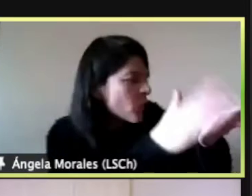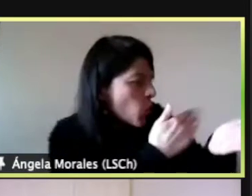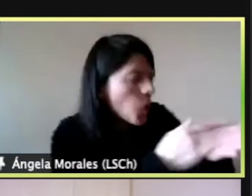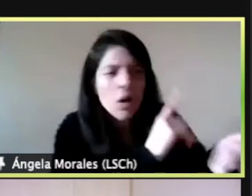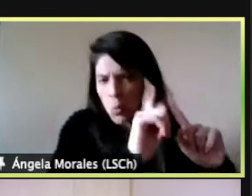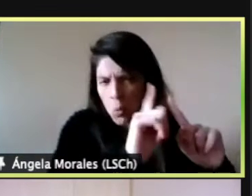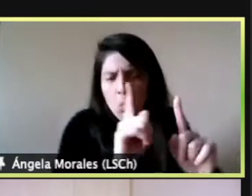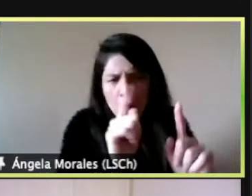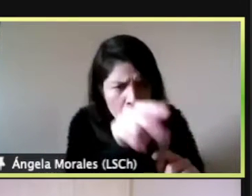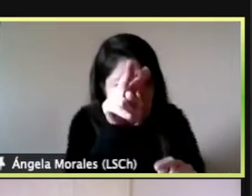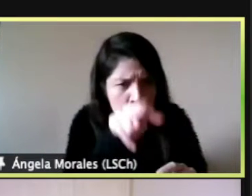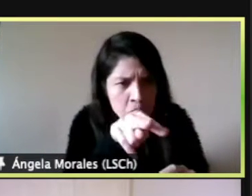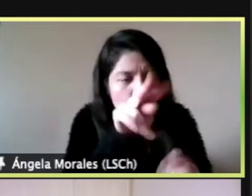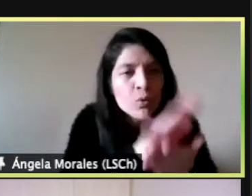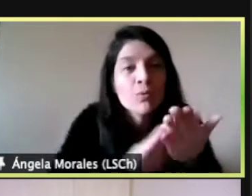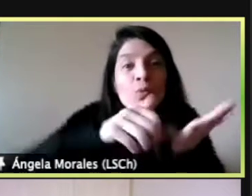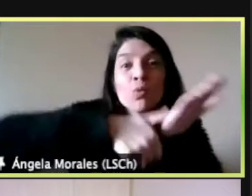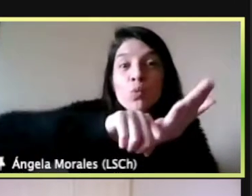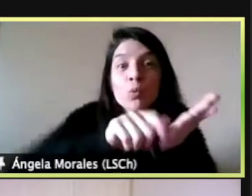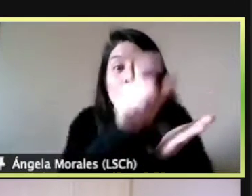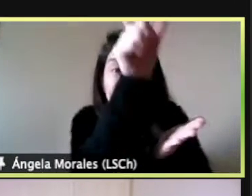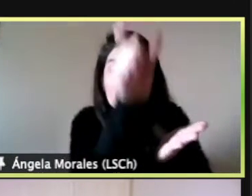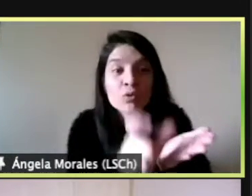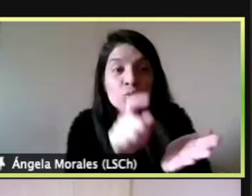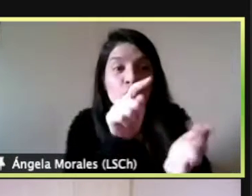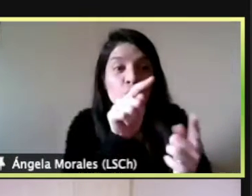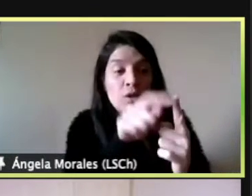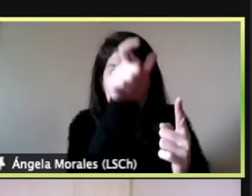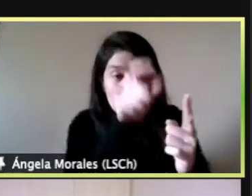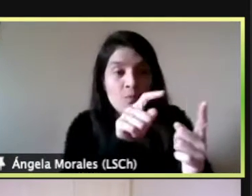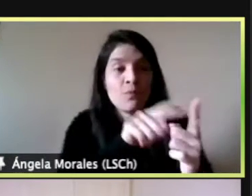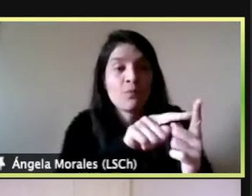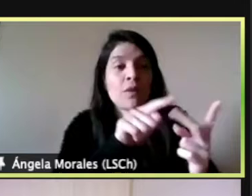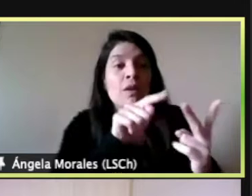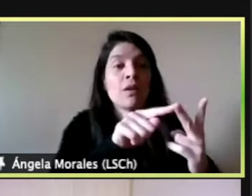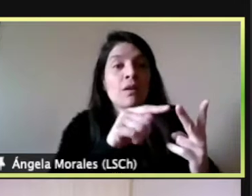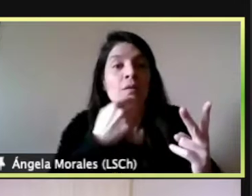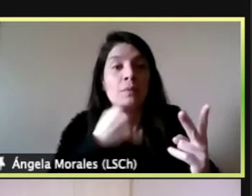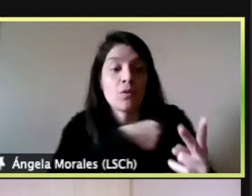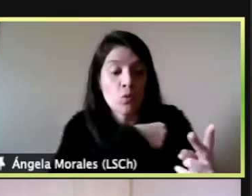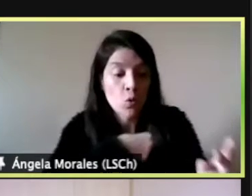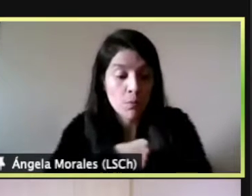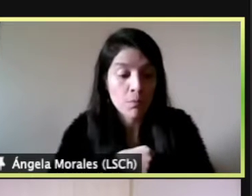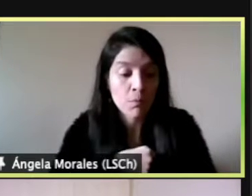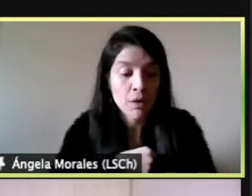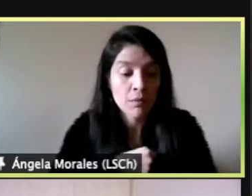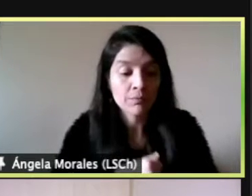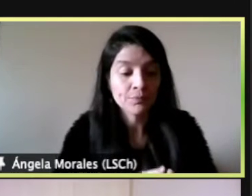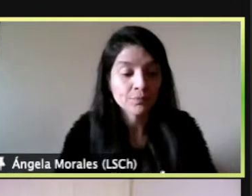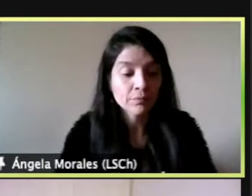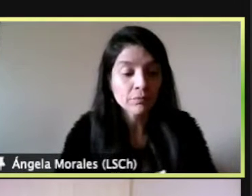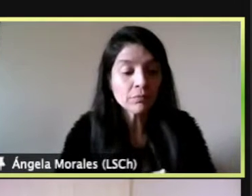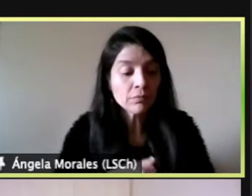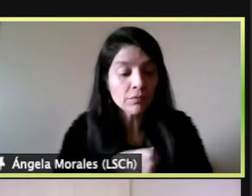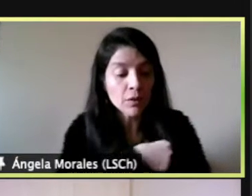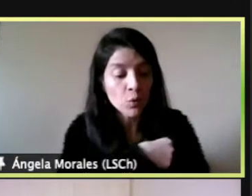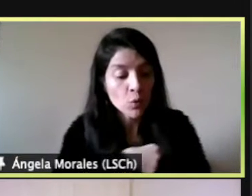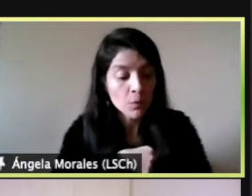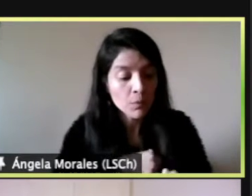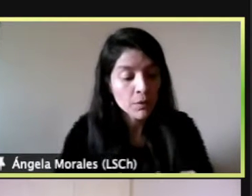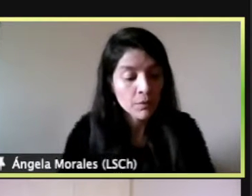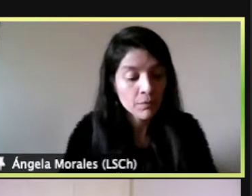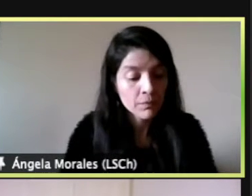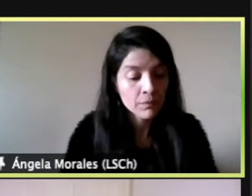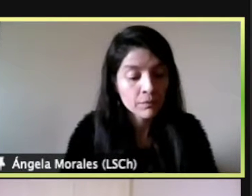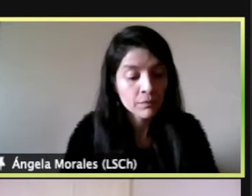el nombre y voy a tener, por ejemplo, la cantidad de proyectos a la que está asociada y